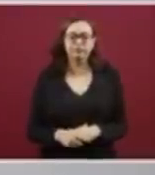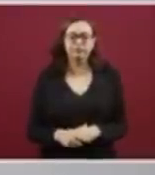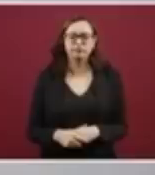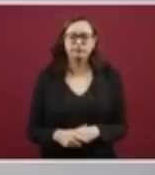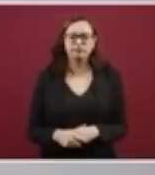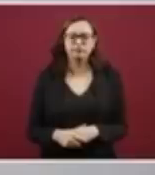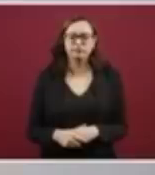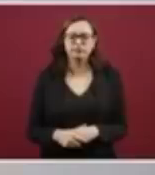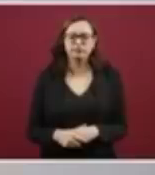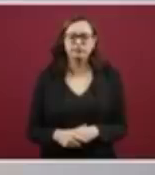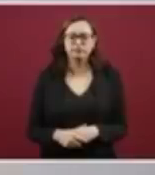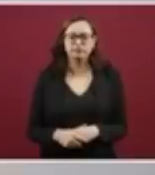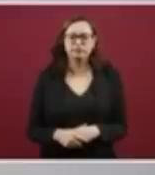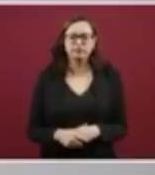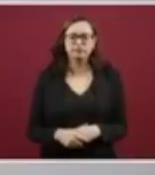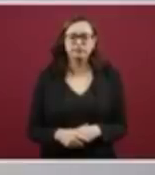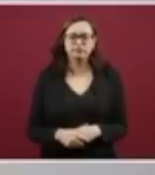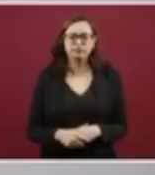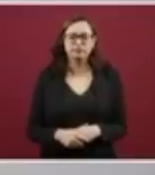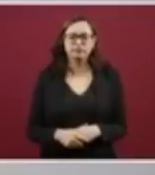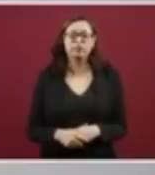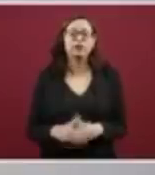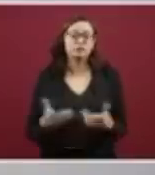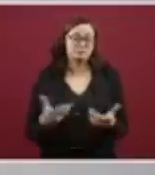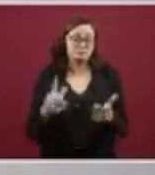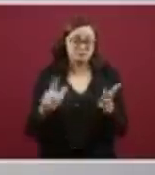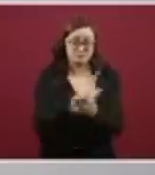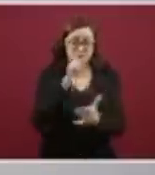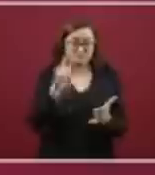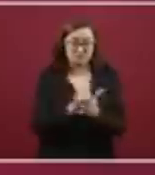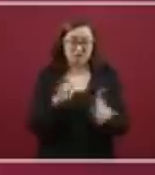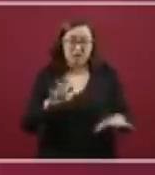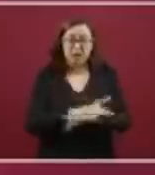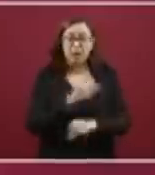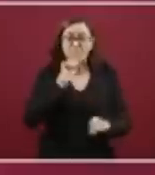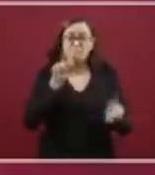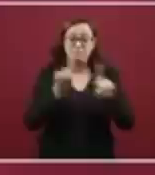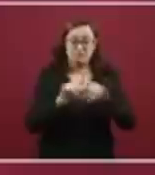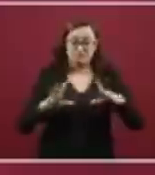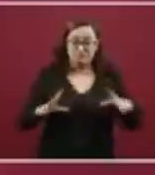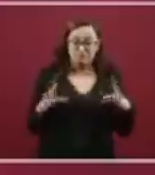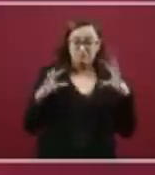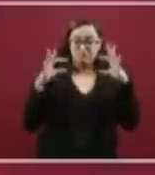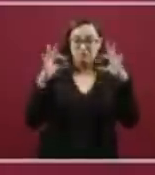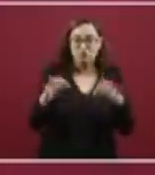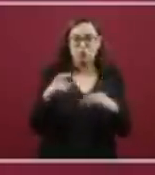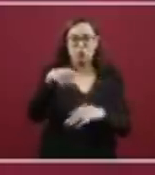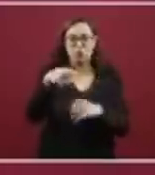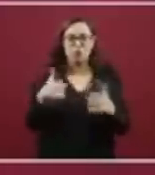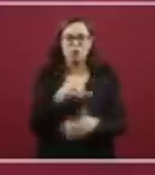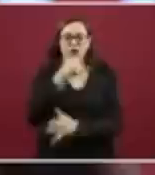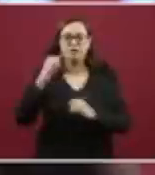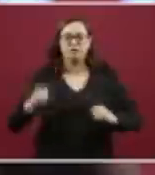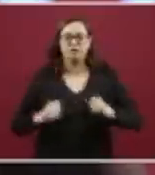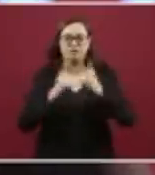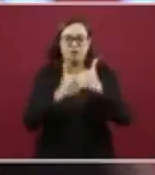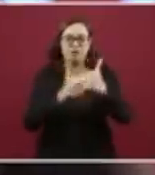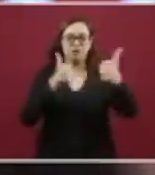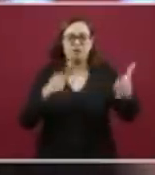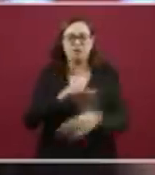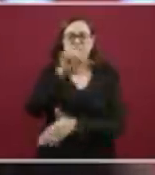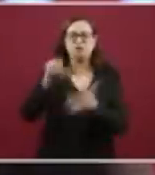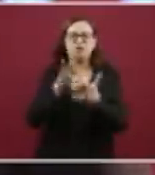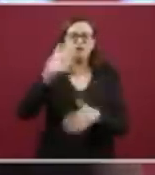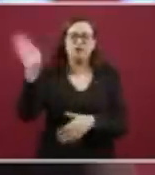la creación de un nuevo órgano autónomo, el Centro Federal de Conciliación y Registro, que